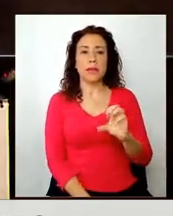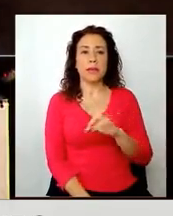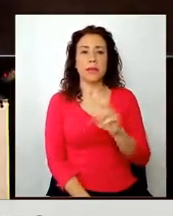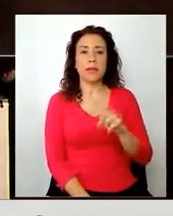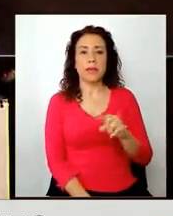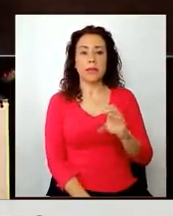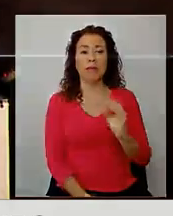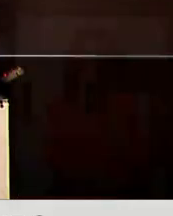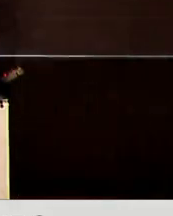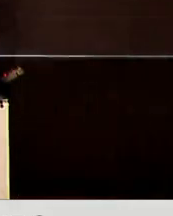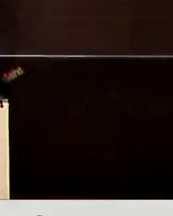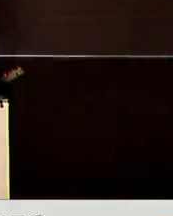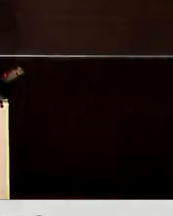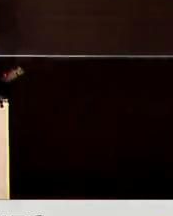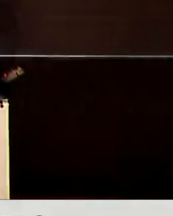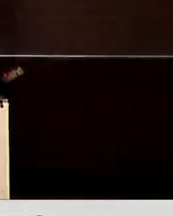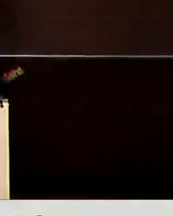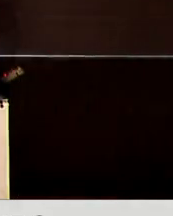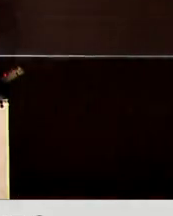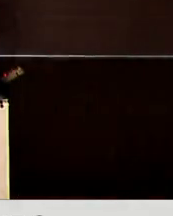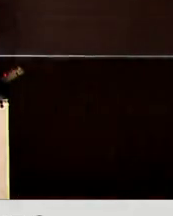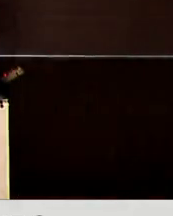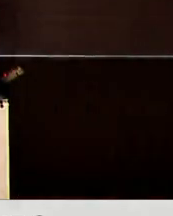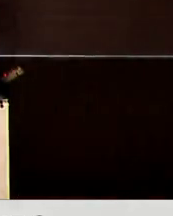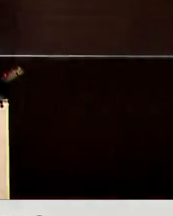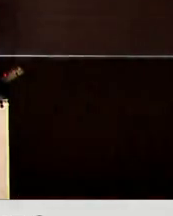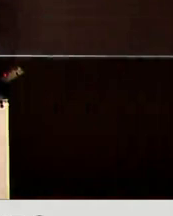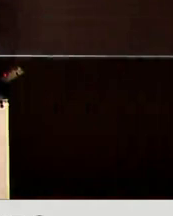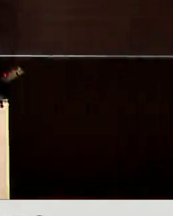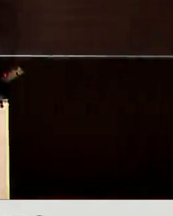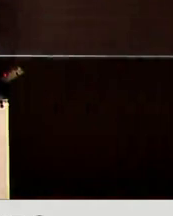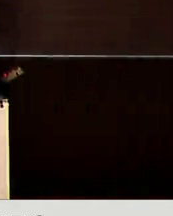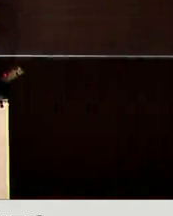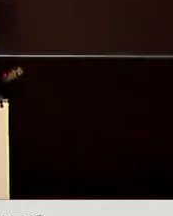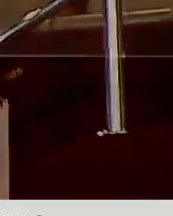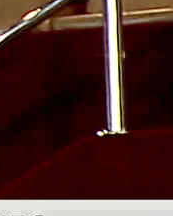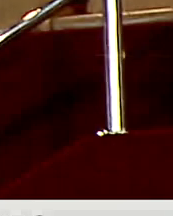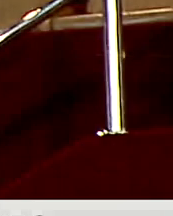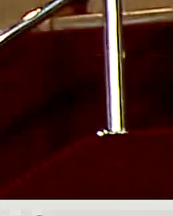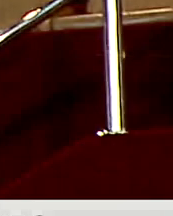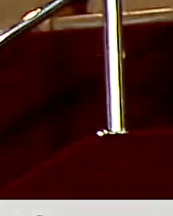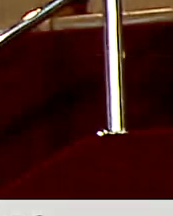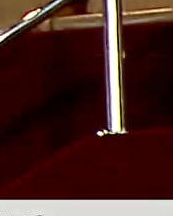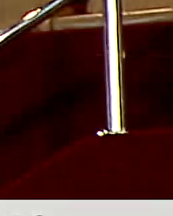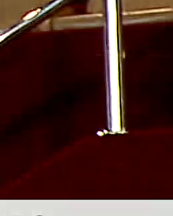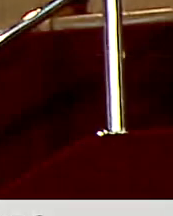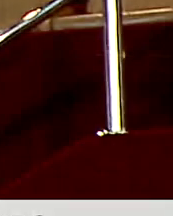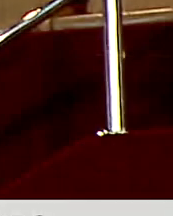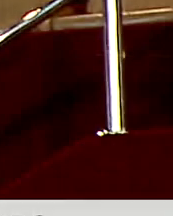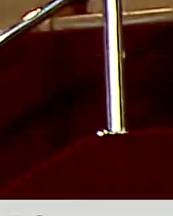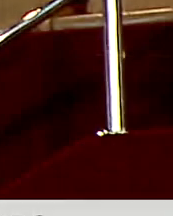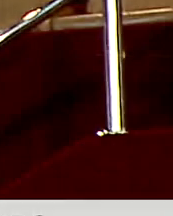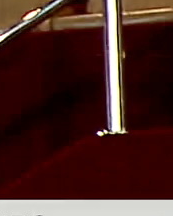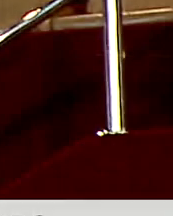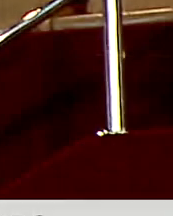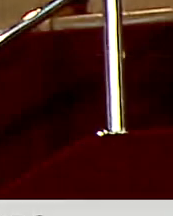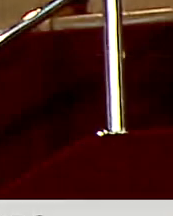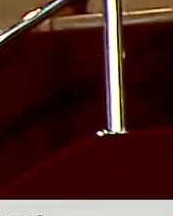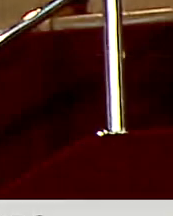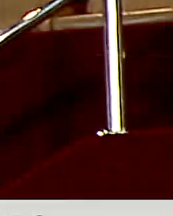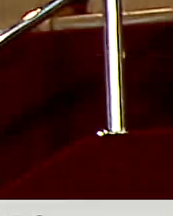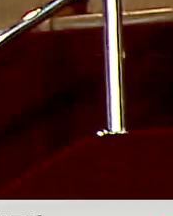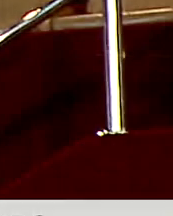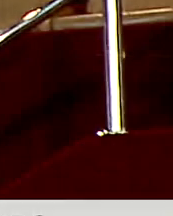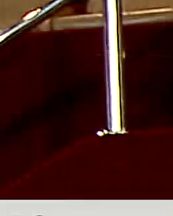de profesores de ancud han sido invitados por la diputada Mónica arce y Fernando Borges sea muy